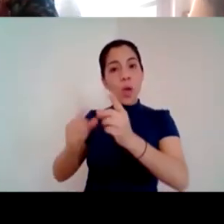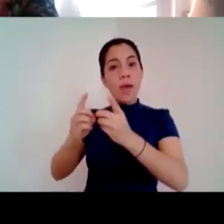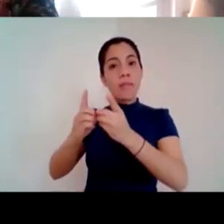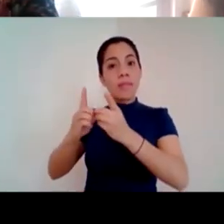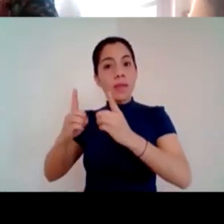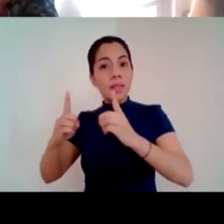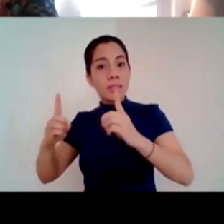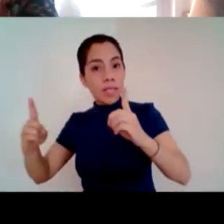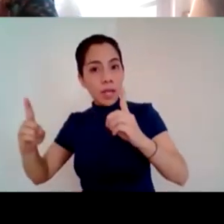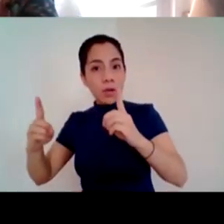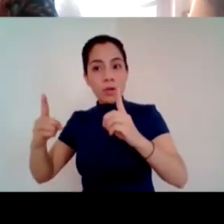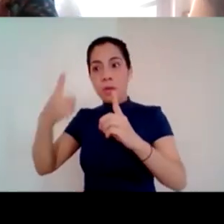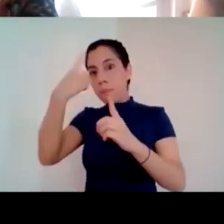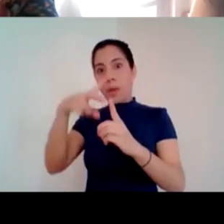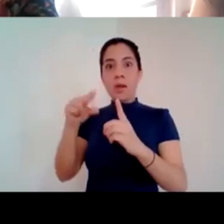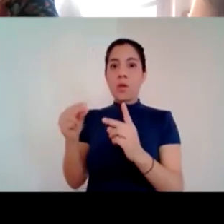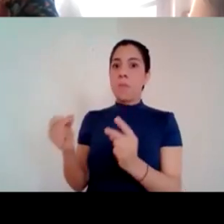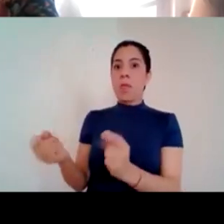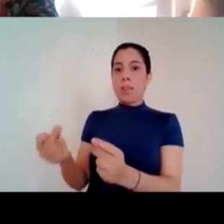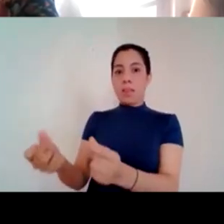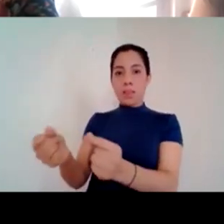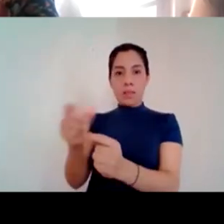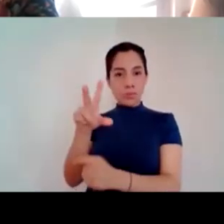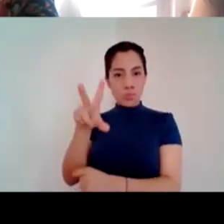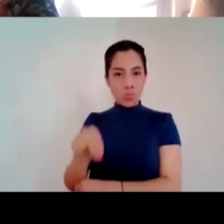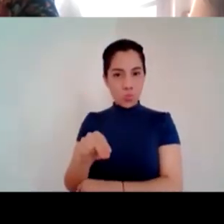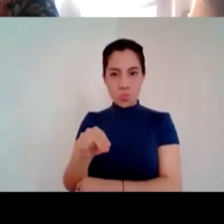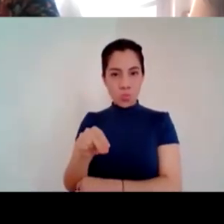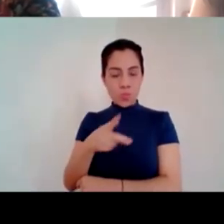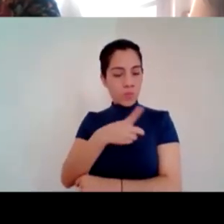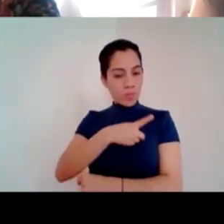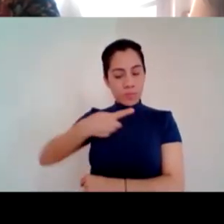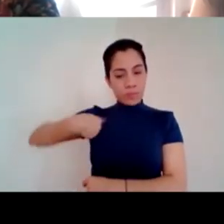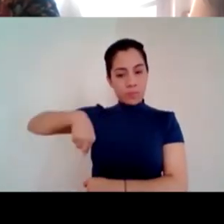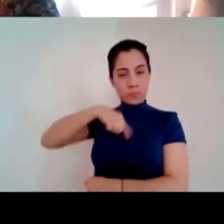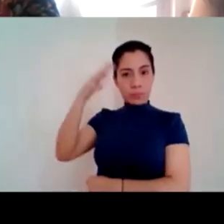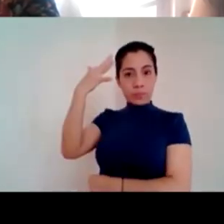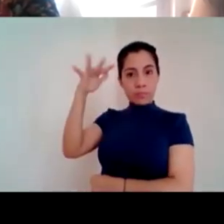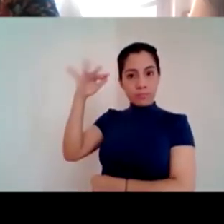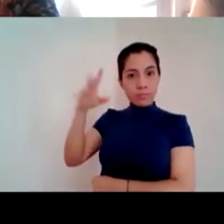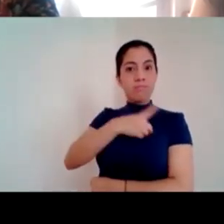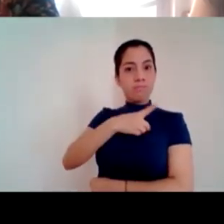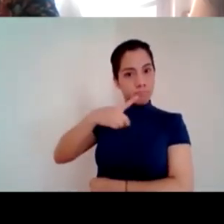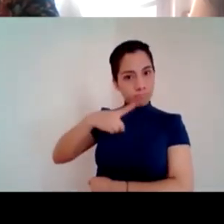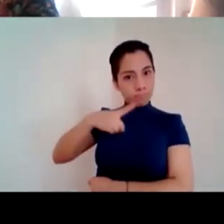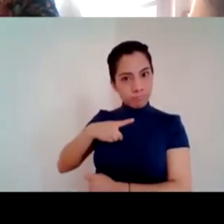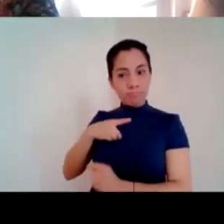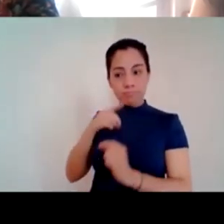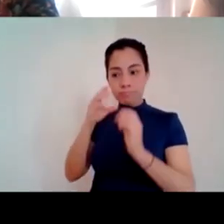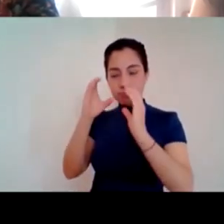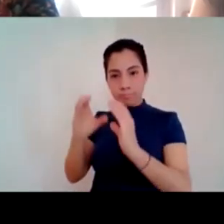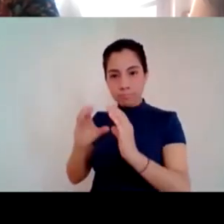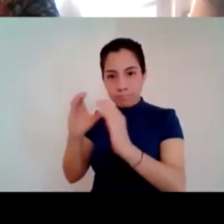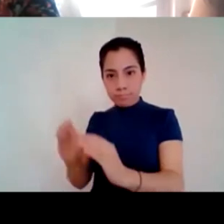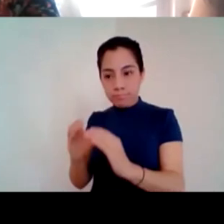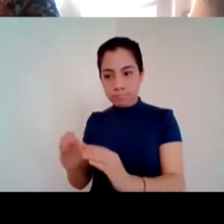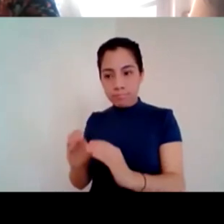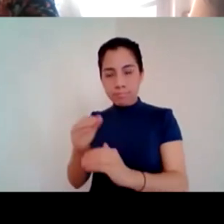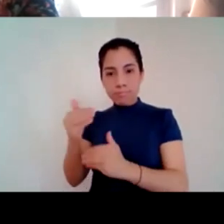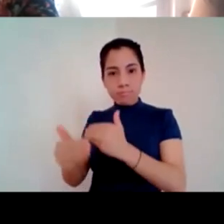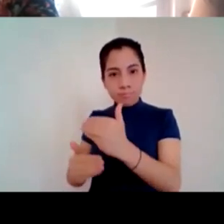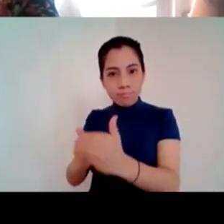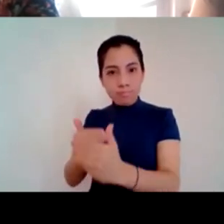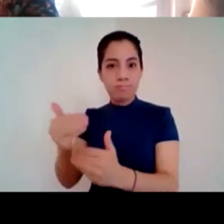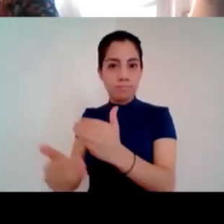procesos por supuesto que hay cosas que hay que apurar en la vida pero somos